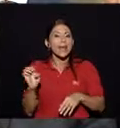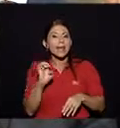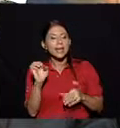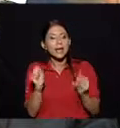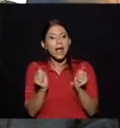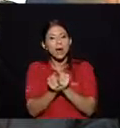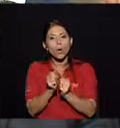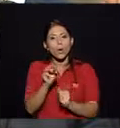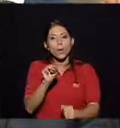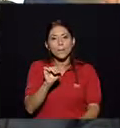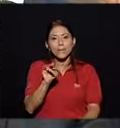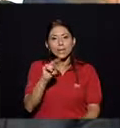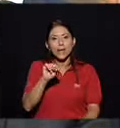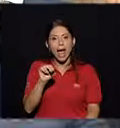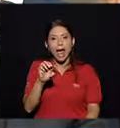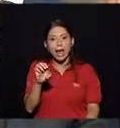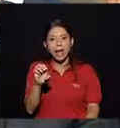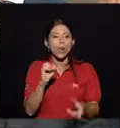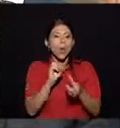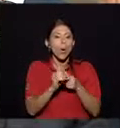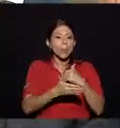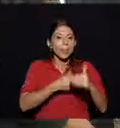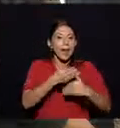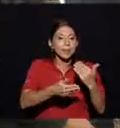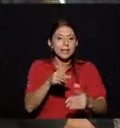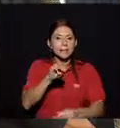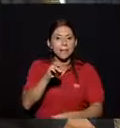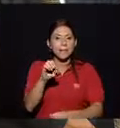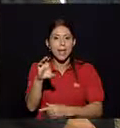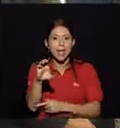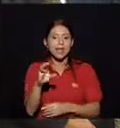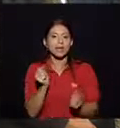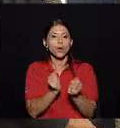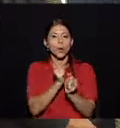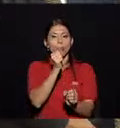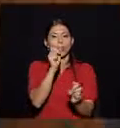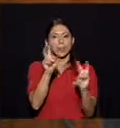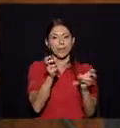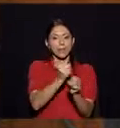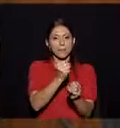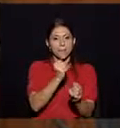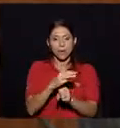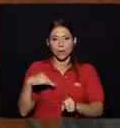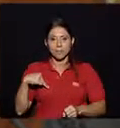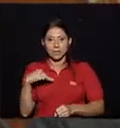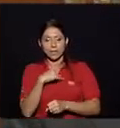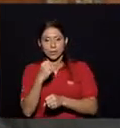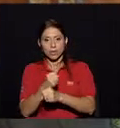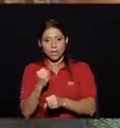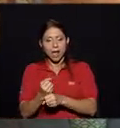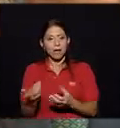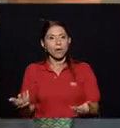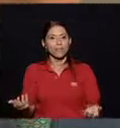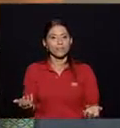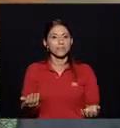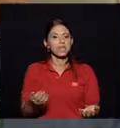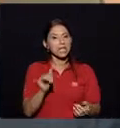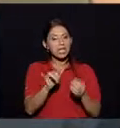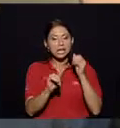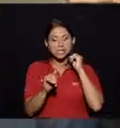con el MINAE, del tema de trámites en el MEIC, del tema de empleo en el Ministerio obviamente de